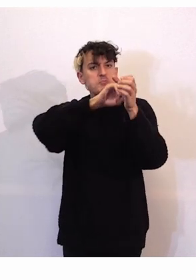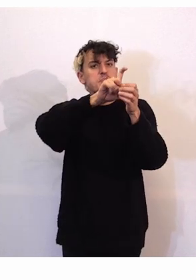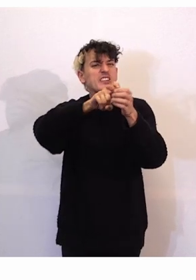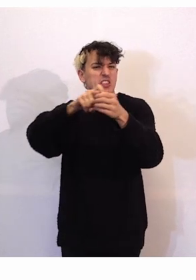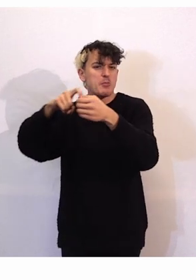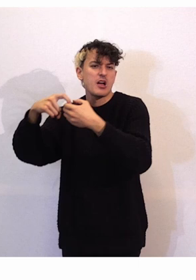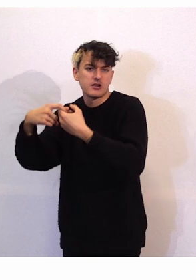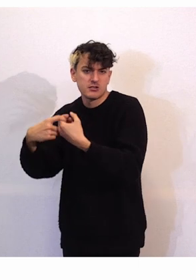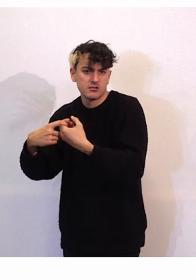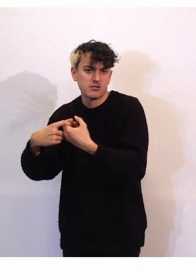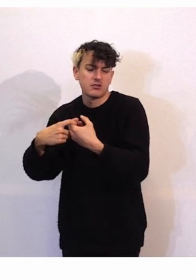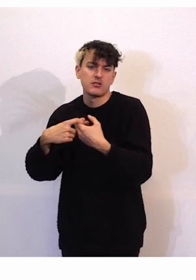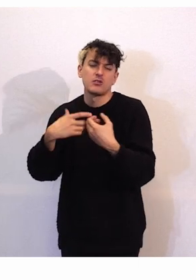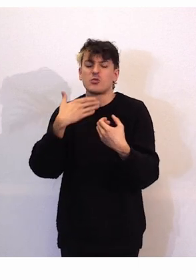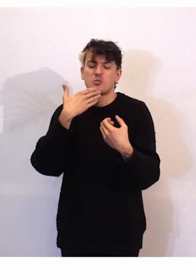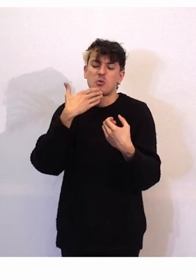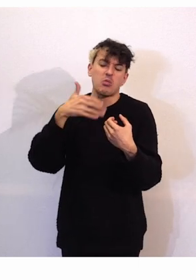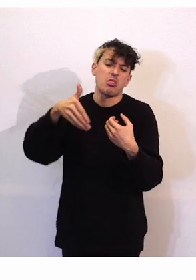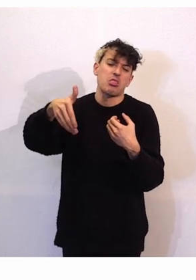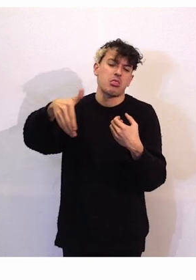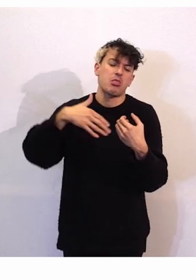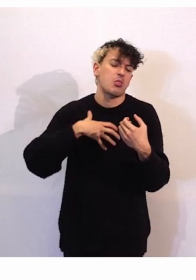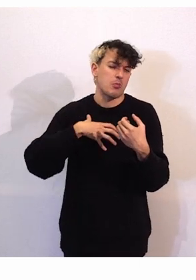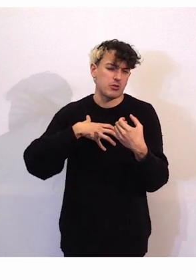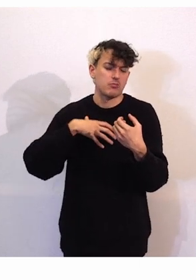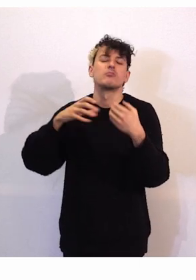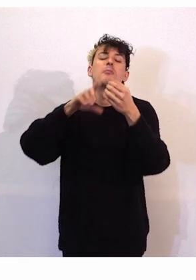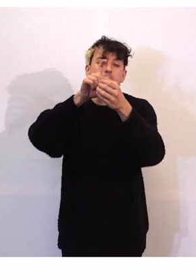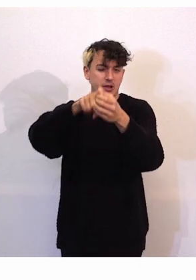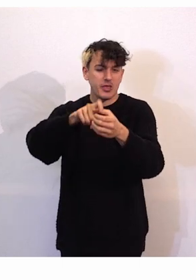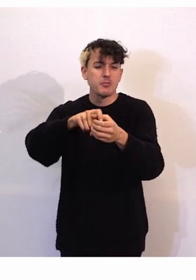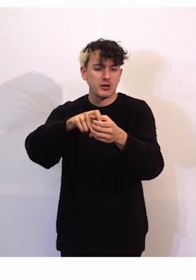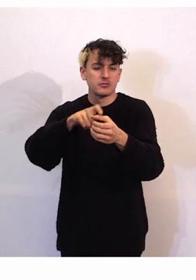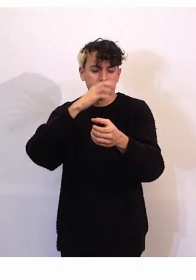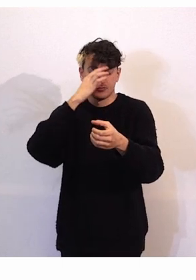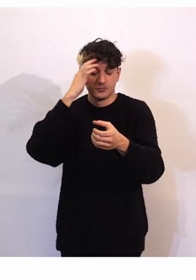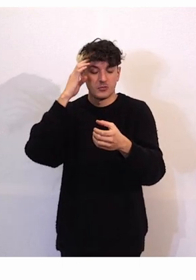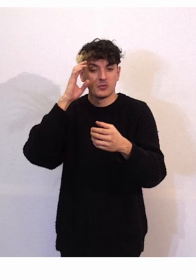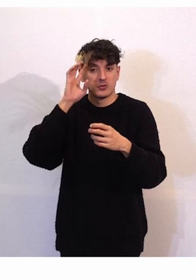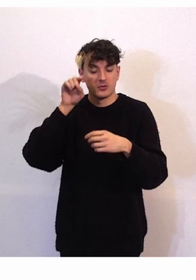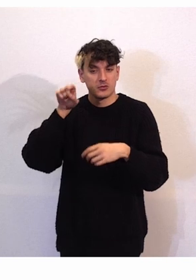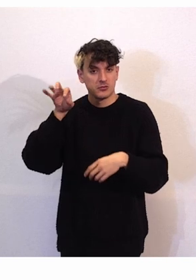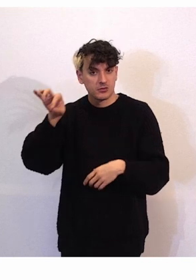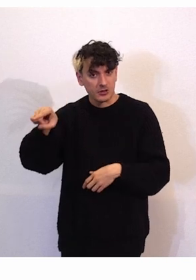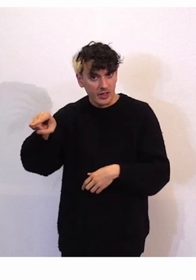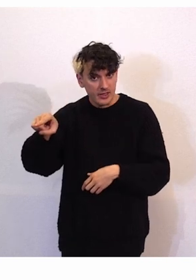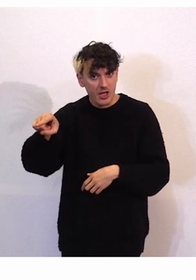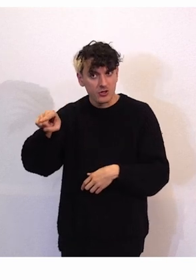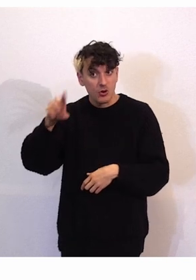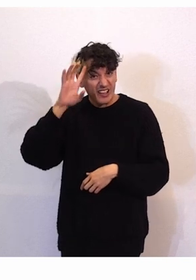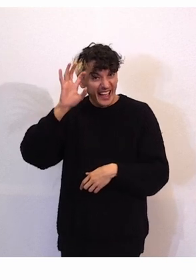que no se os tenga como que no se puede. Como hoy. Y lo que ella puede hacer, yo creo que los sueños los tiene